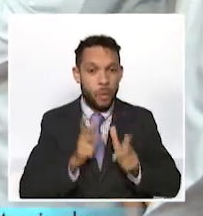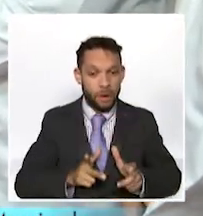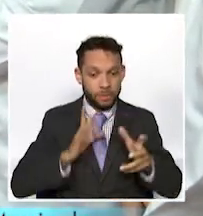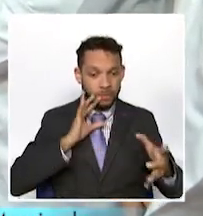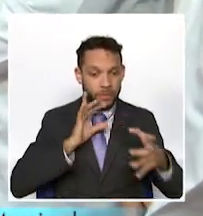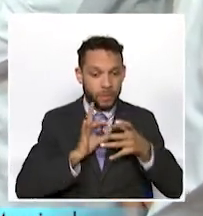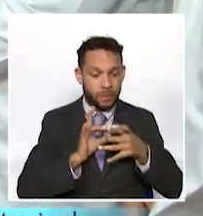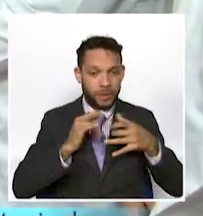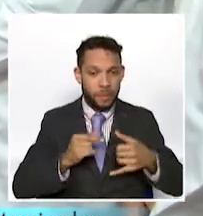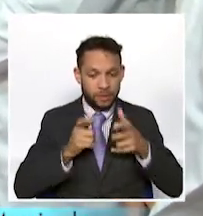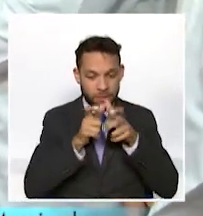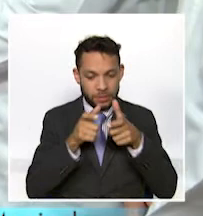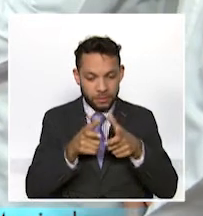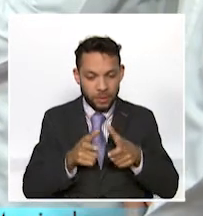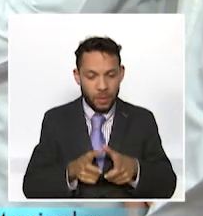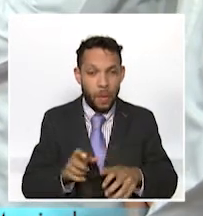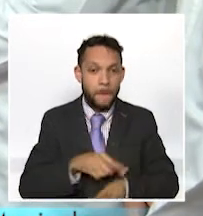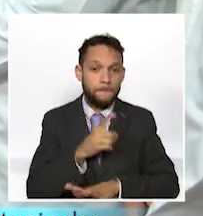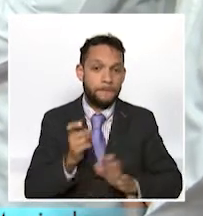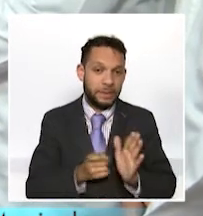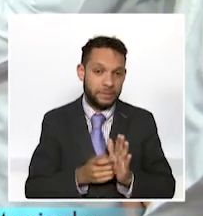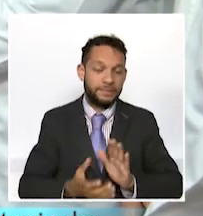desde la zona lumbar hasta la zona cervical.